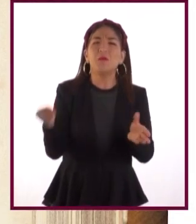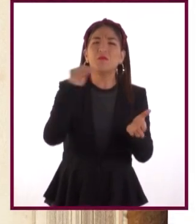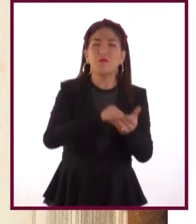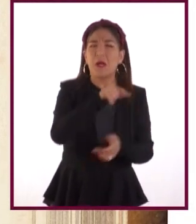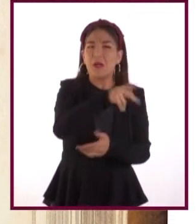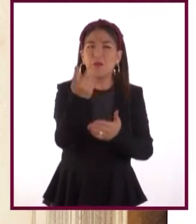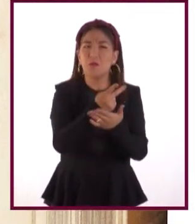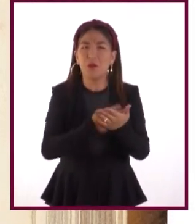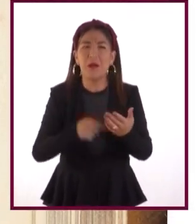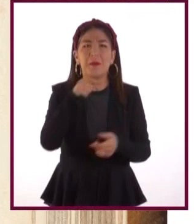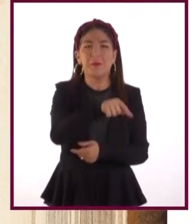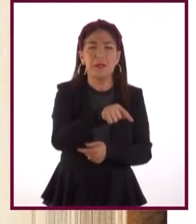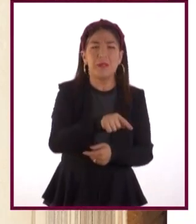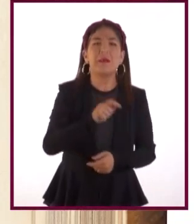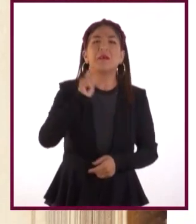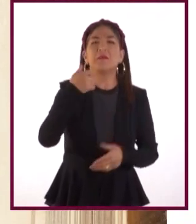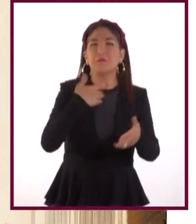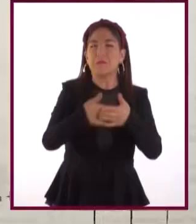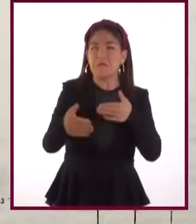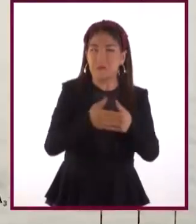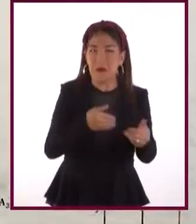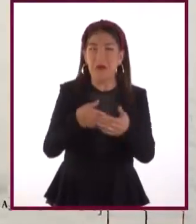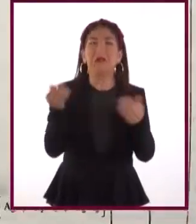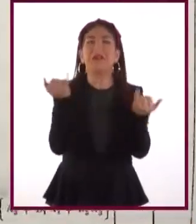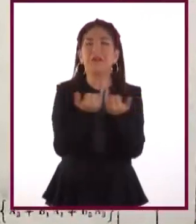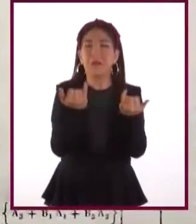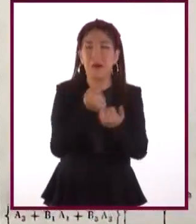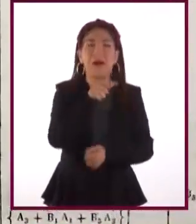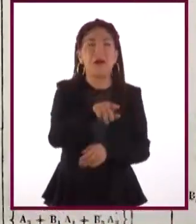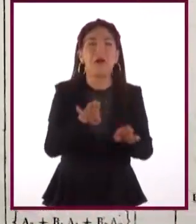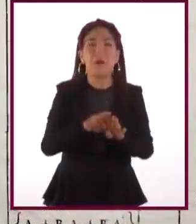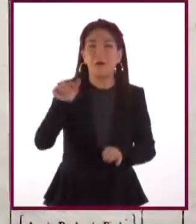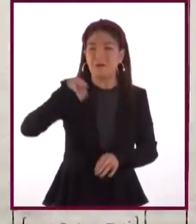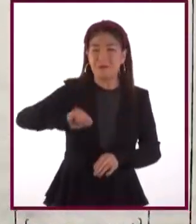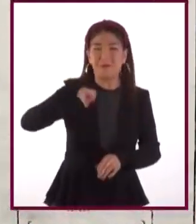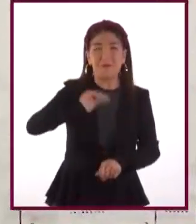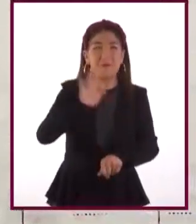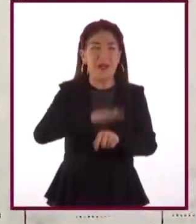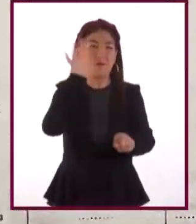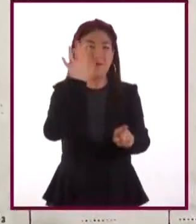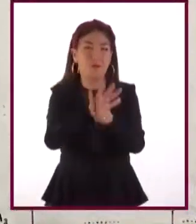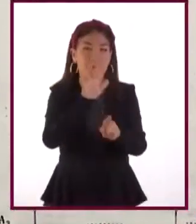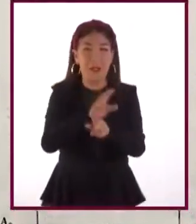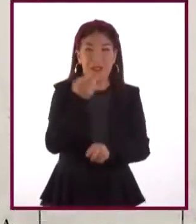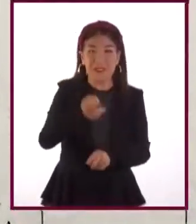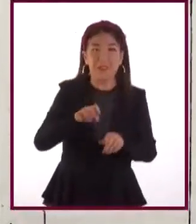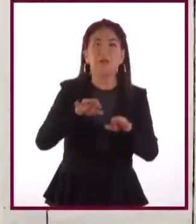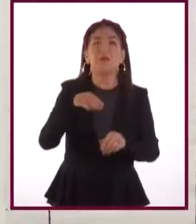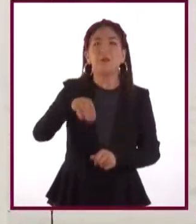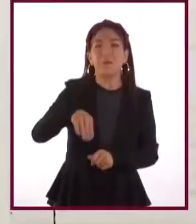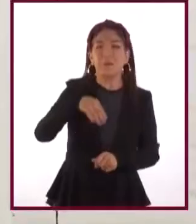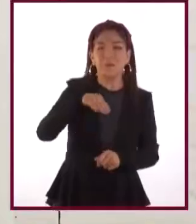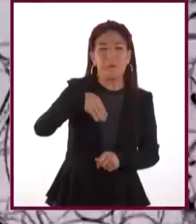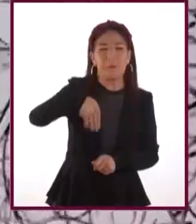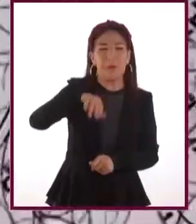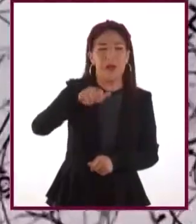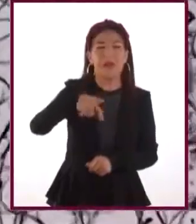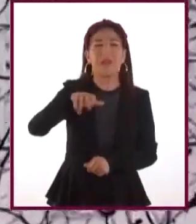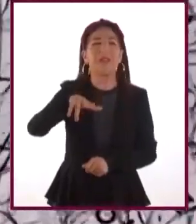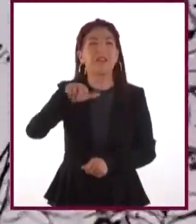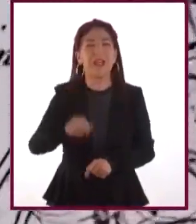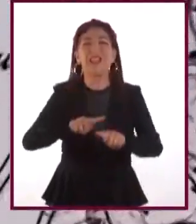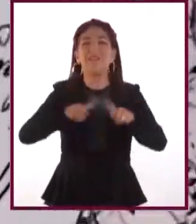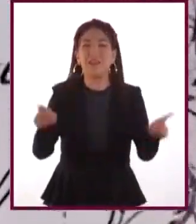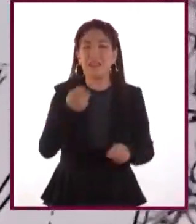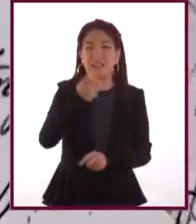Las anotaciones de programación de Ada de Lovelace fueron modernas y su trabajo permitió destacar a la máquina diferencial, que